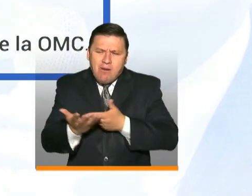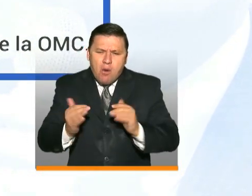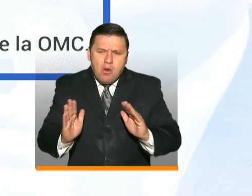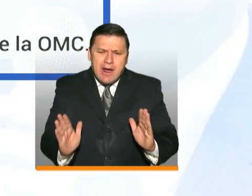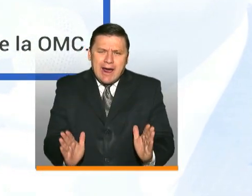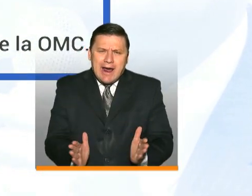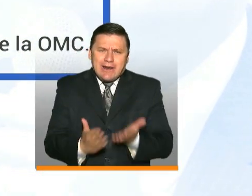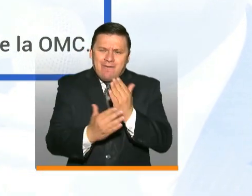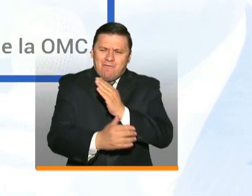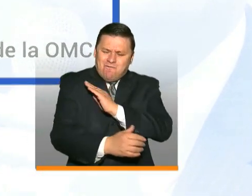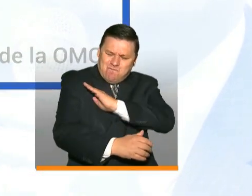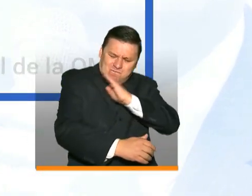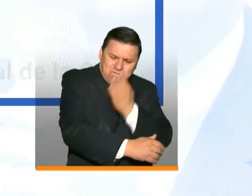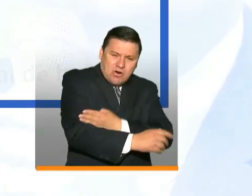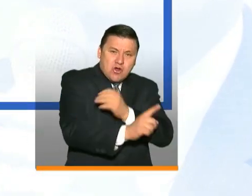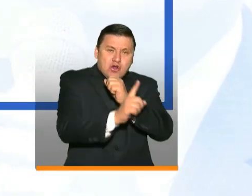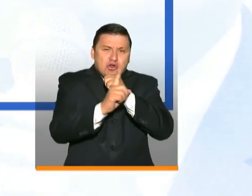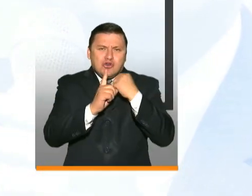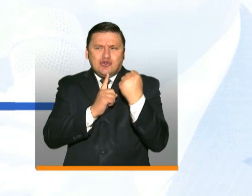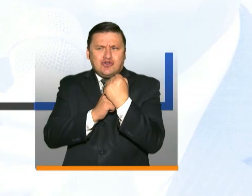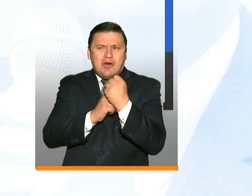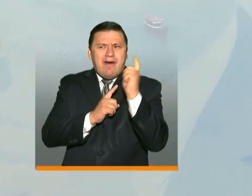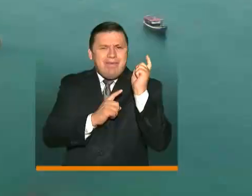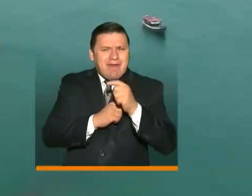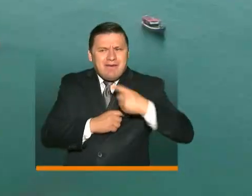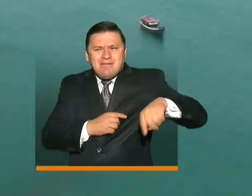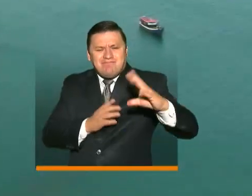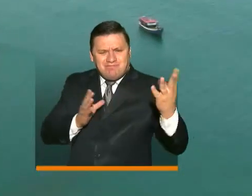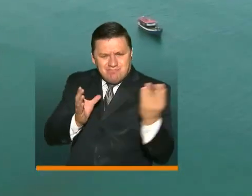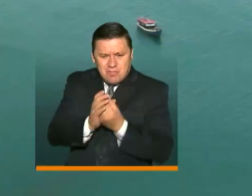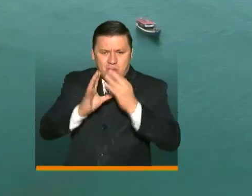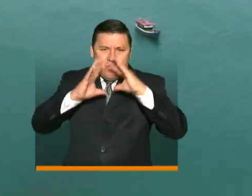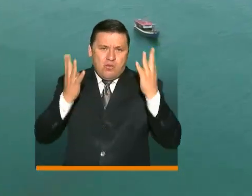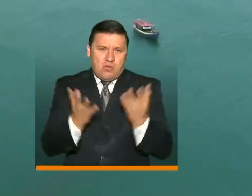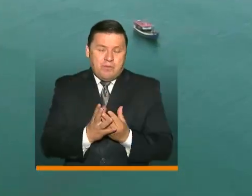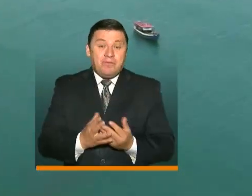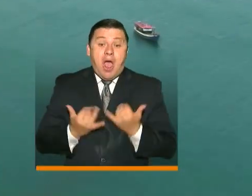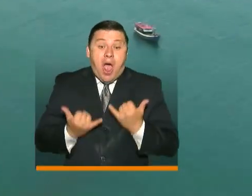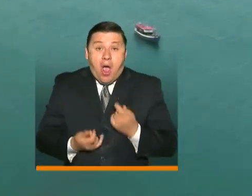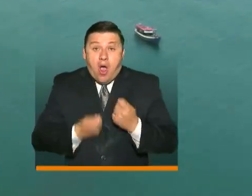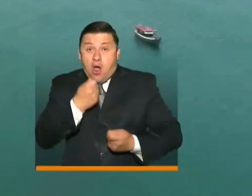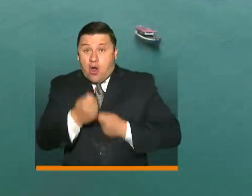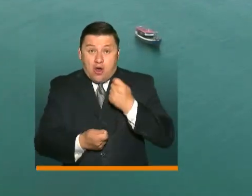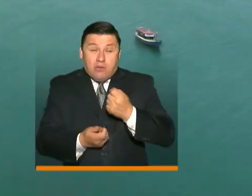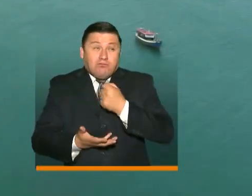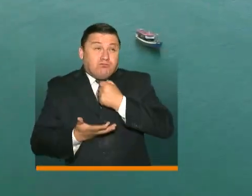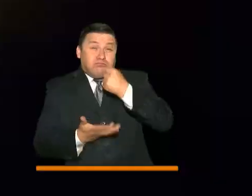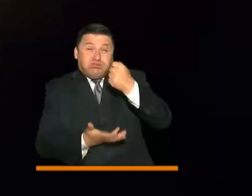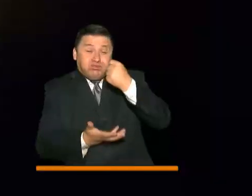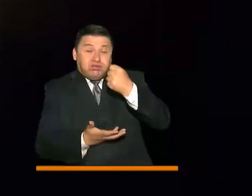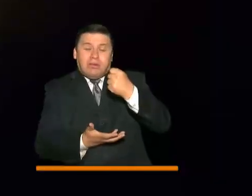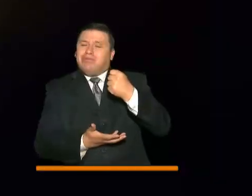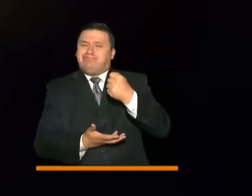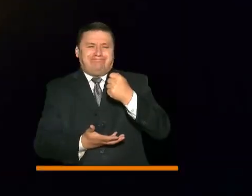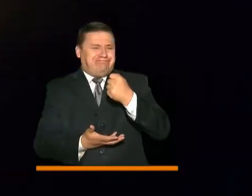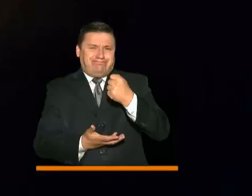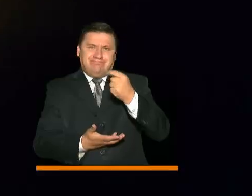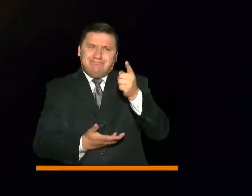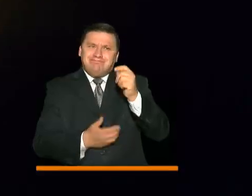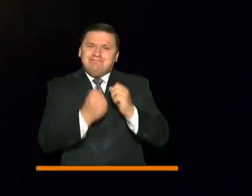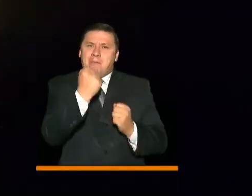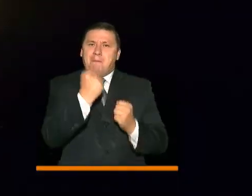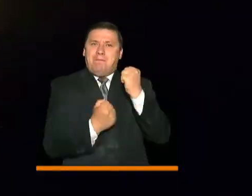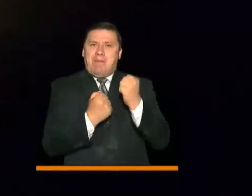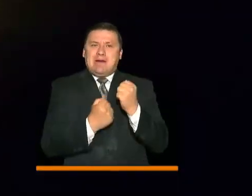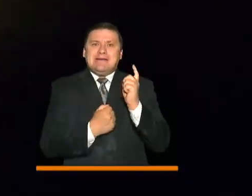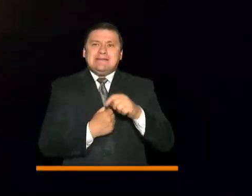recuperación fuerte y socialmente inclusiva. En la coyuntura actual, el comercio exterior y la inversión extranjera deben ser un motor de crecimiento